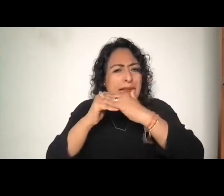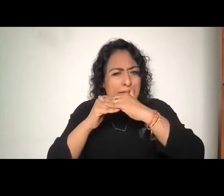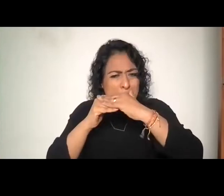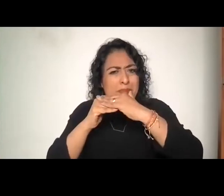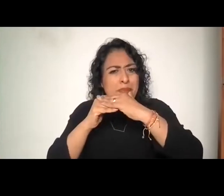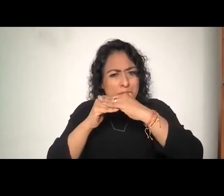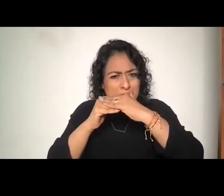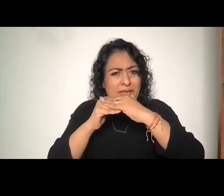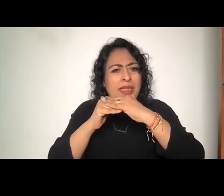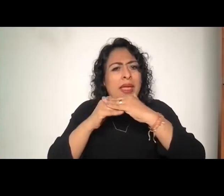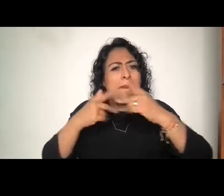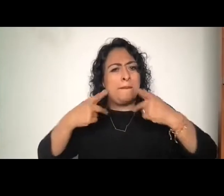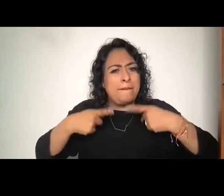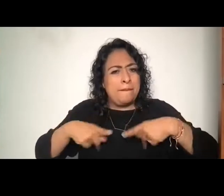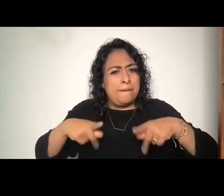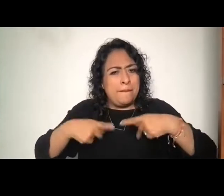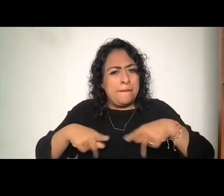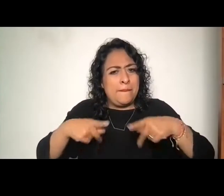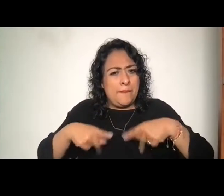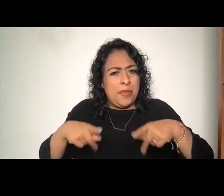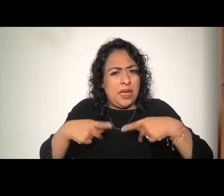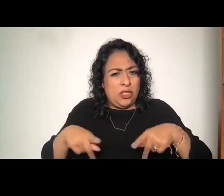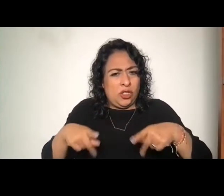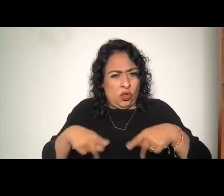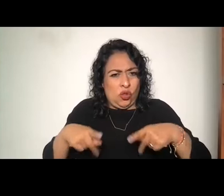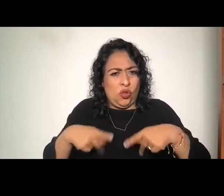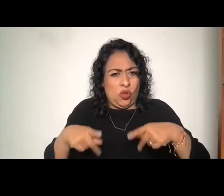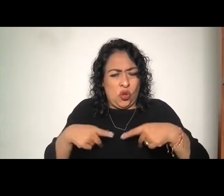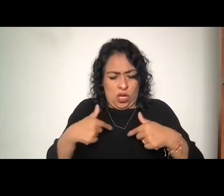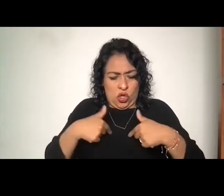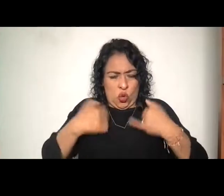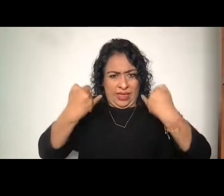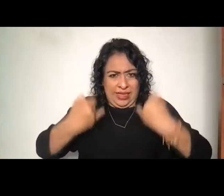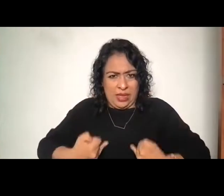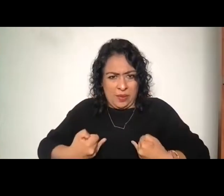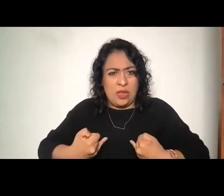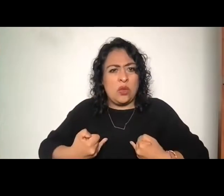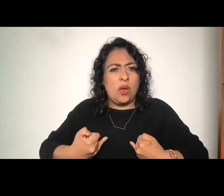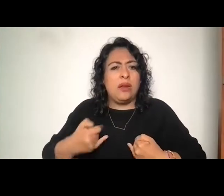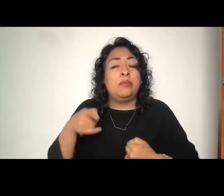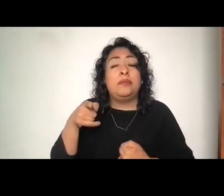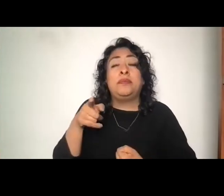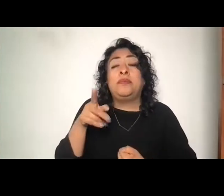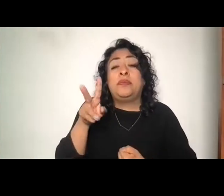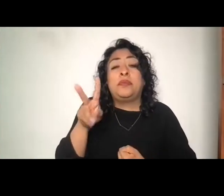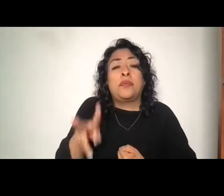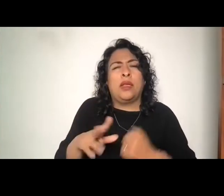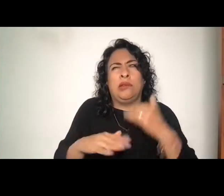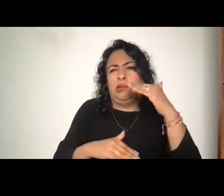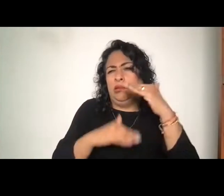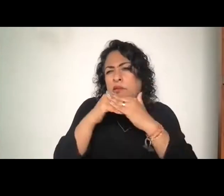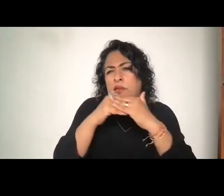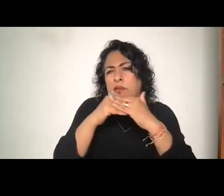la persona que hace un donativo como persona física. En realidad es un tope